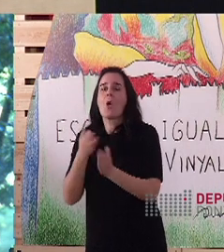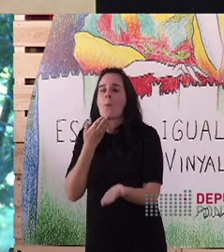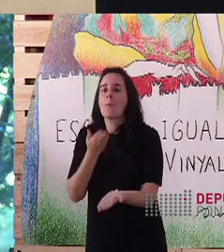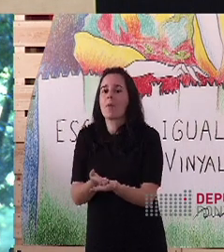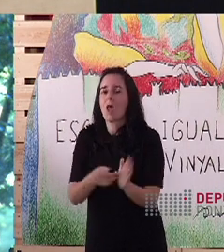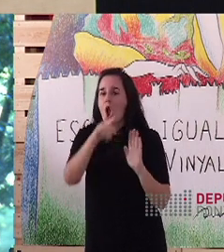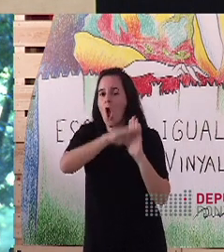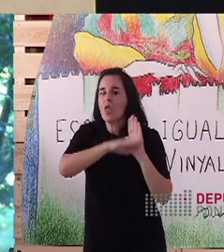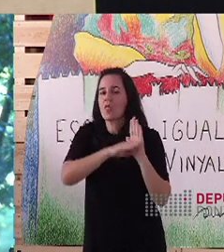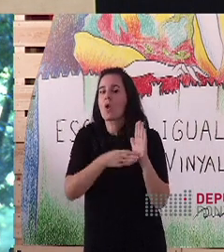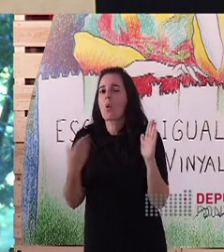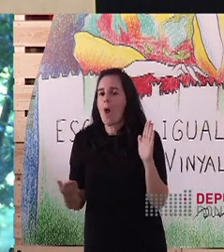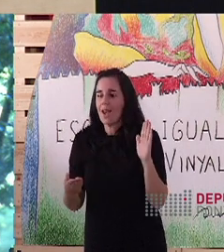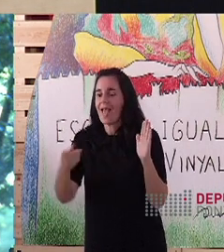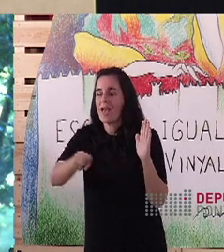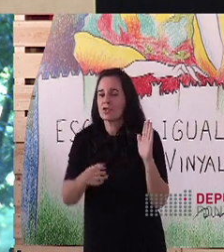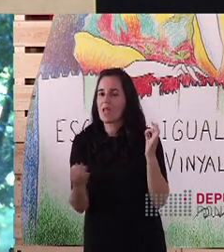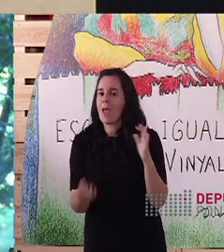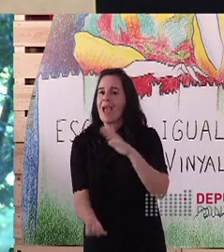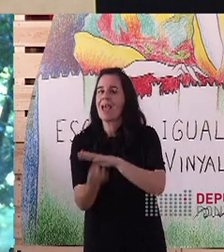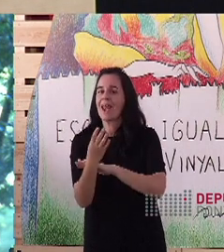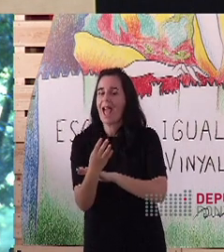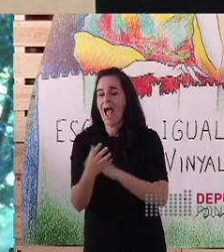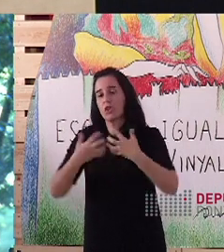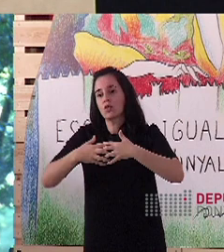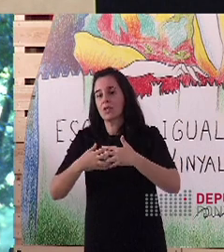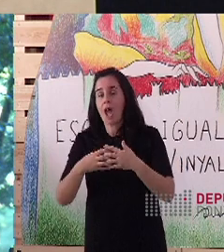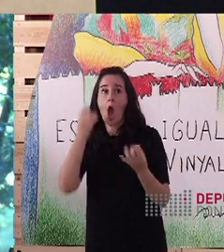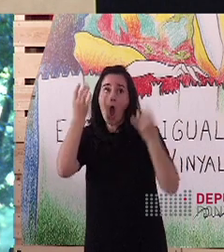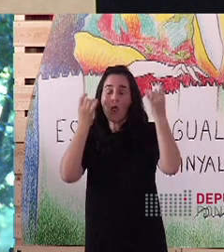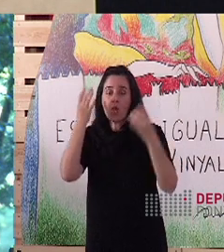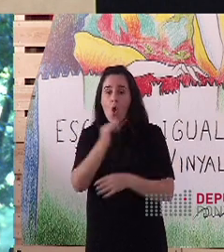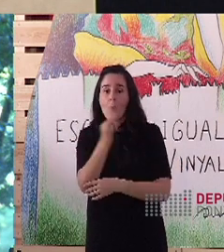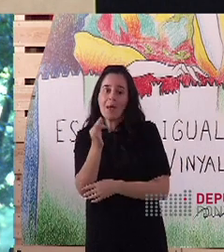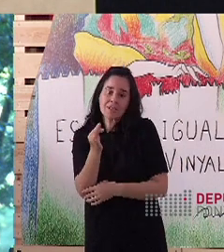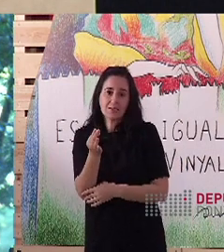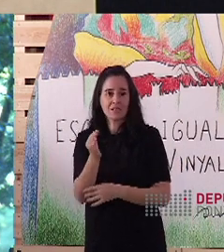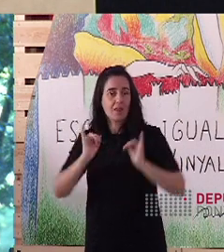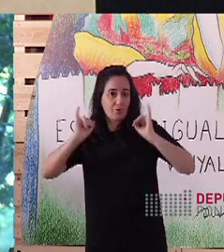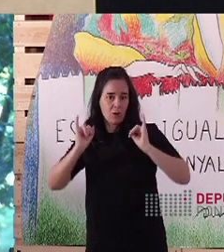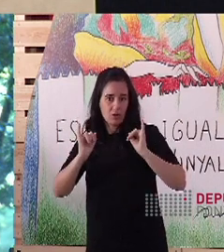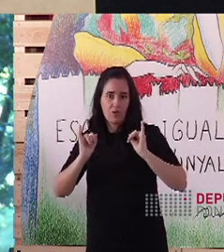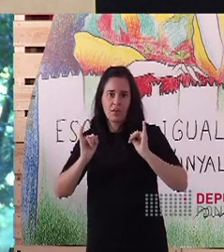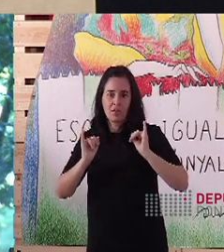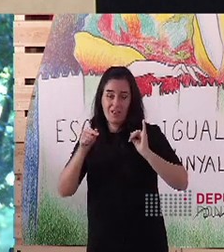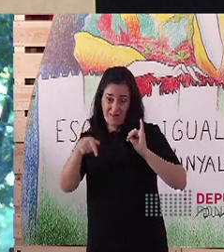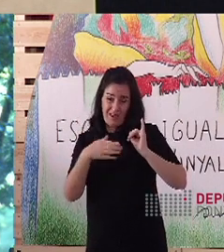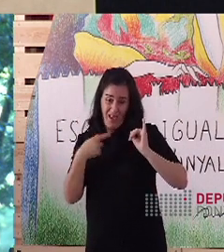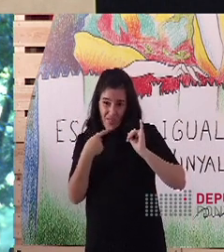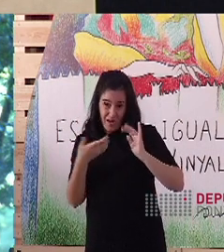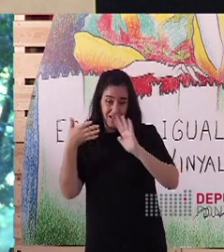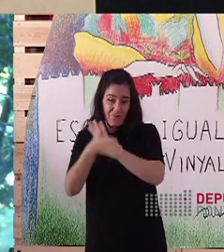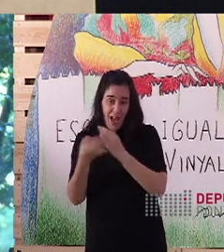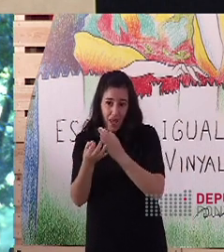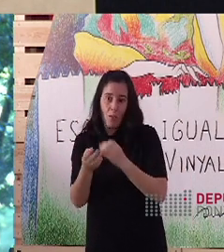ocio y del entretenimiento. Y la industria del ocio y del entretenimiento es prostitución de niñas y de mujeres y